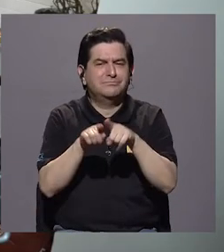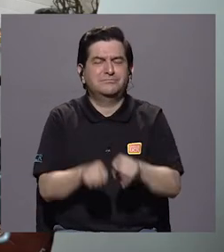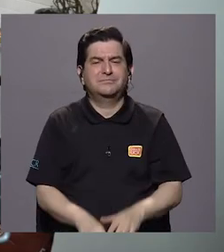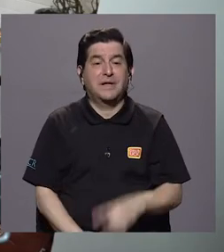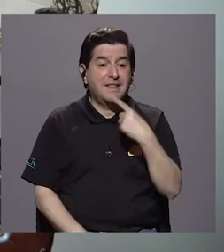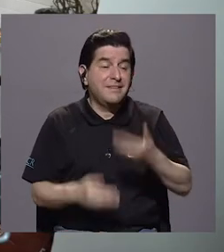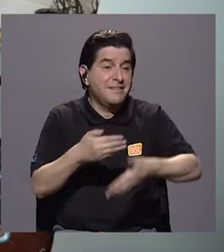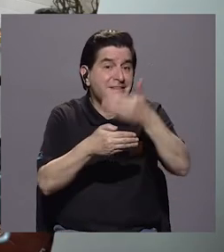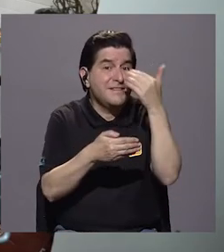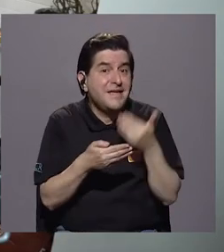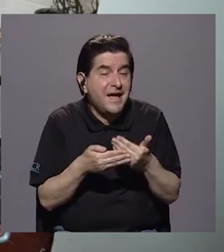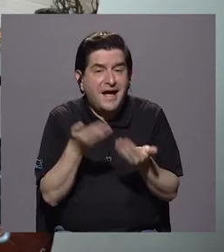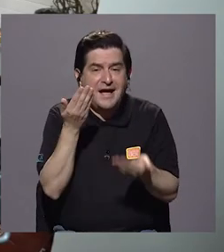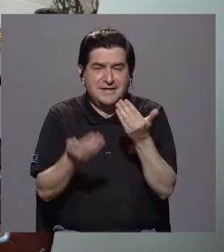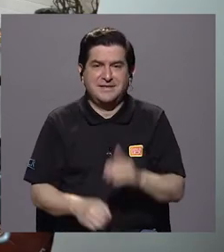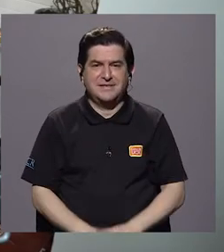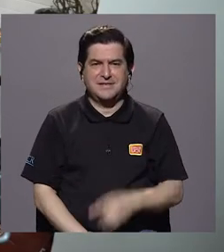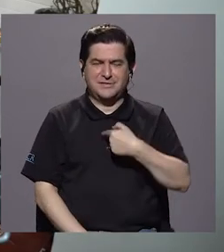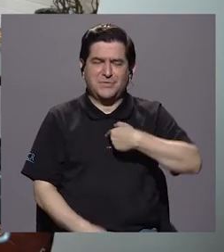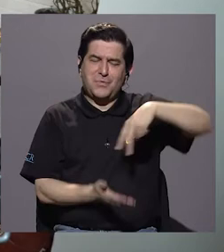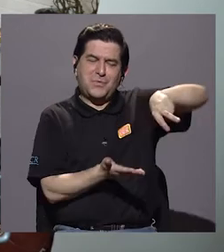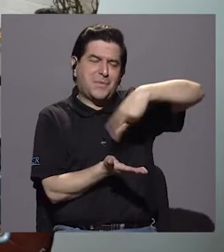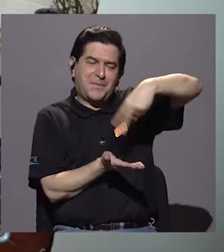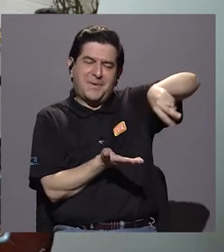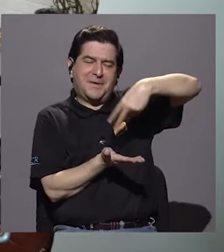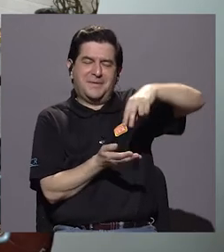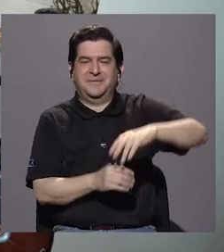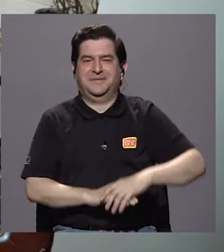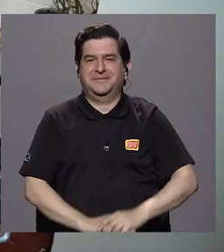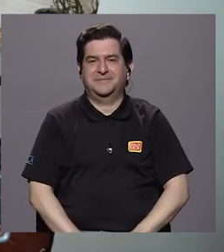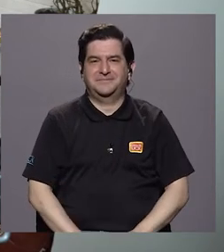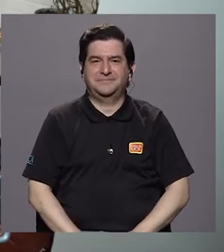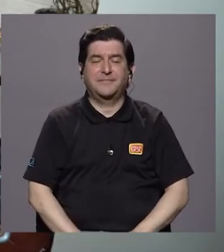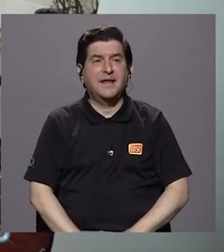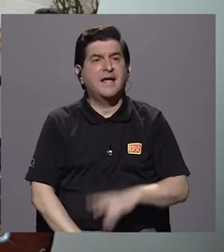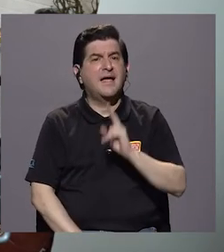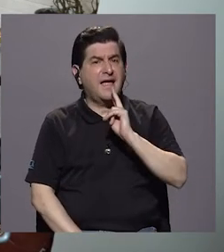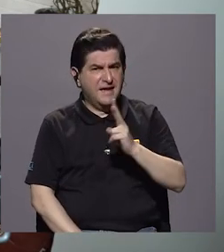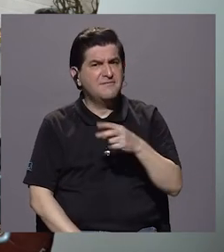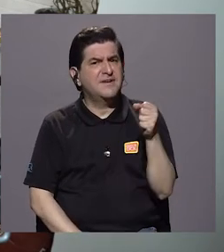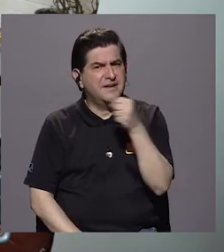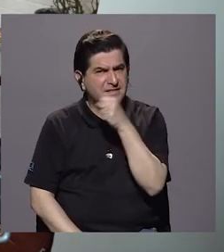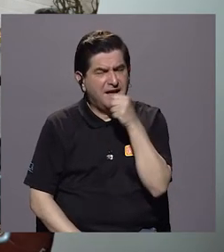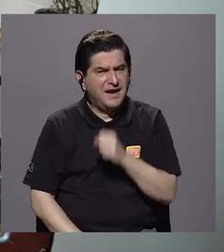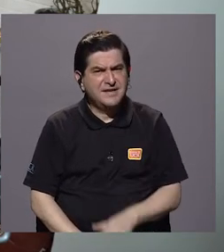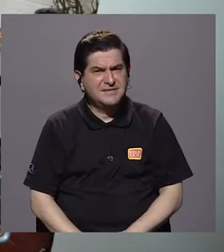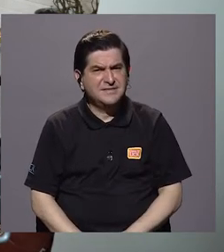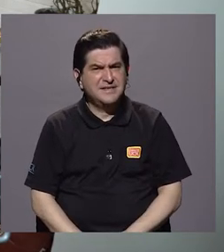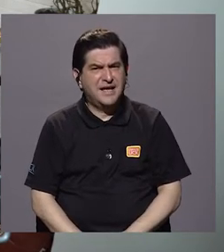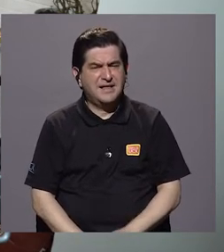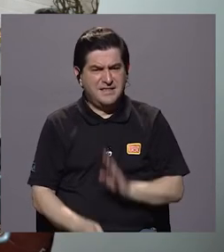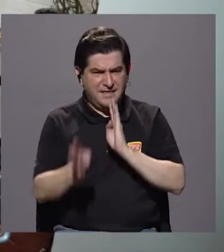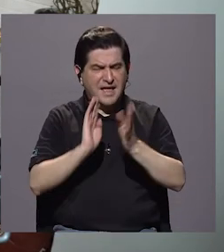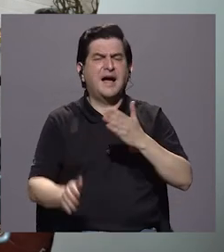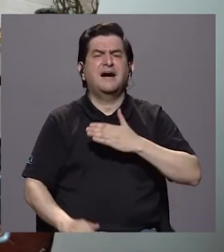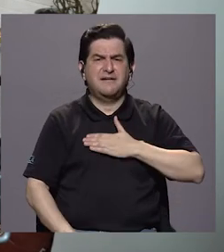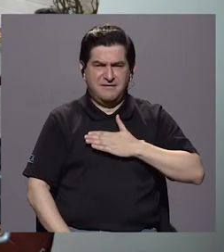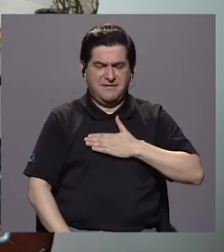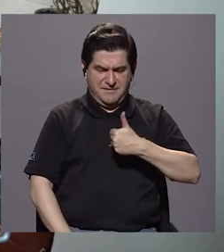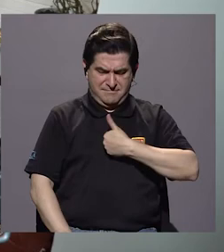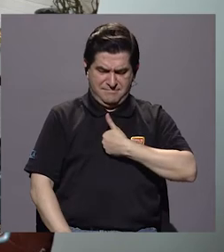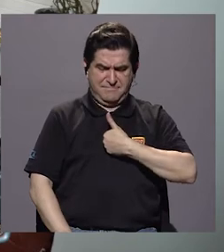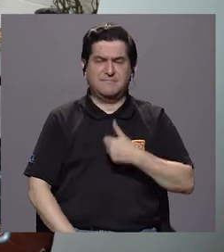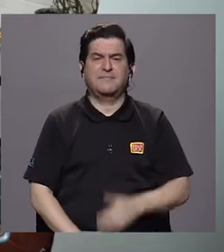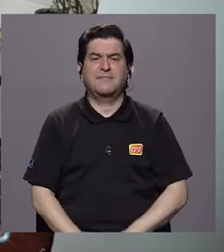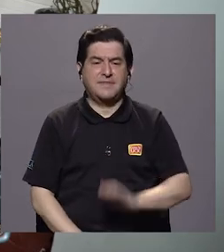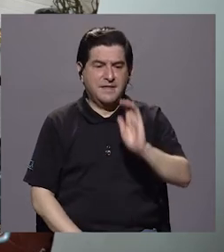ahora, como para ponerse uno a bailar. Bueno, en realidad esta canción es un poco de mí. Porque la